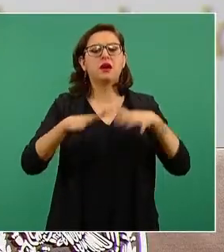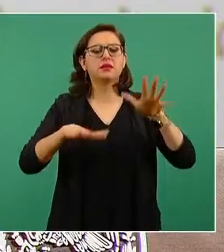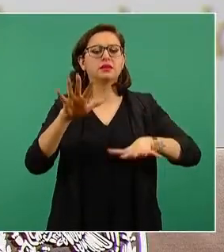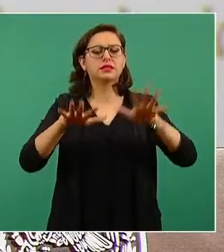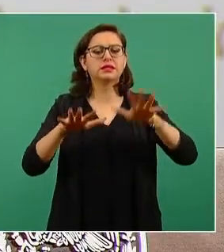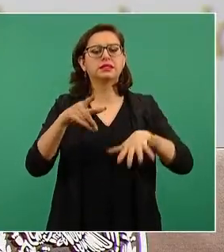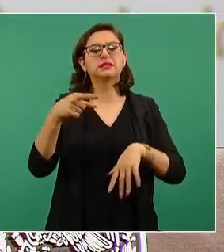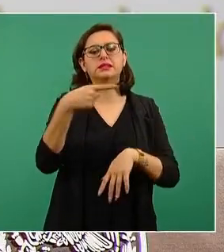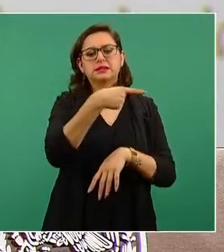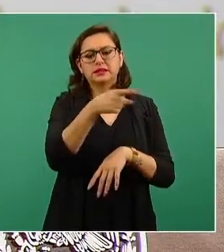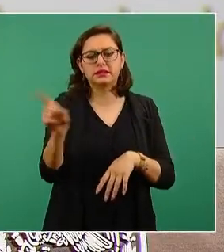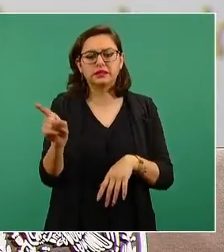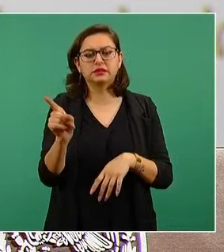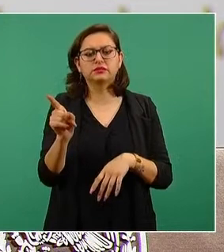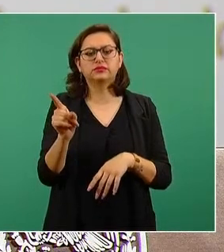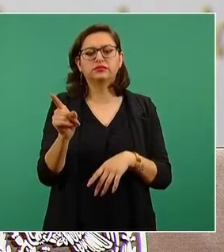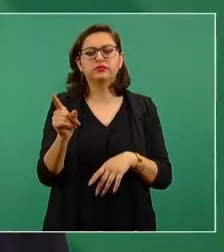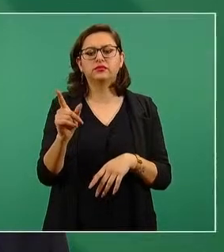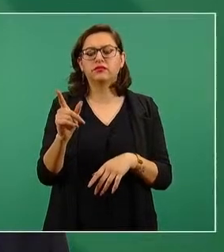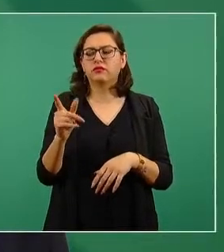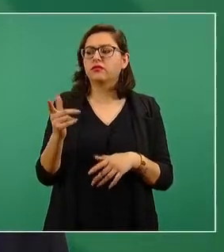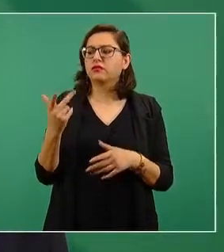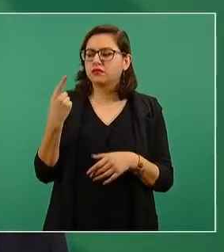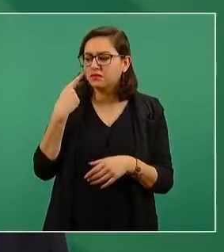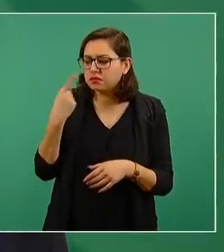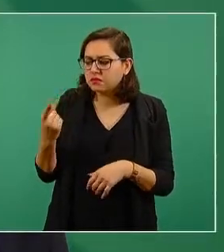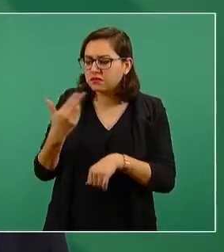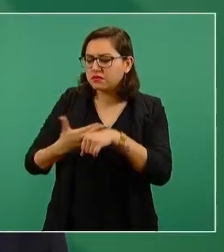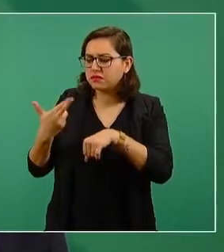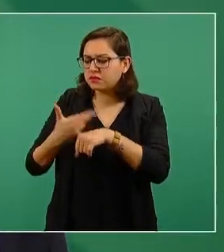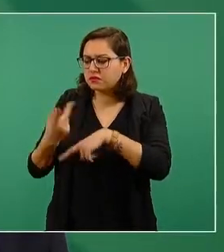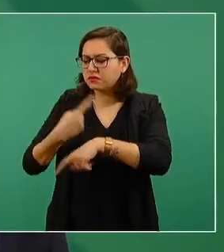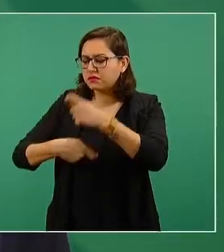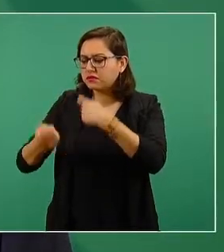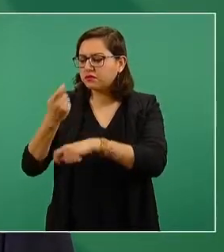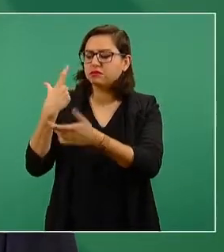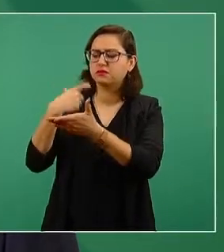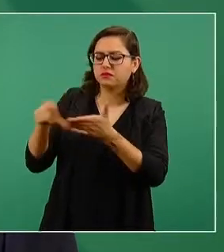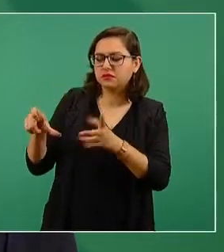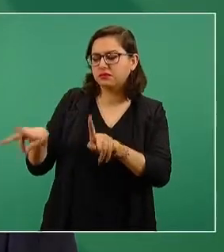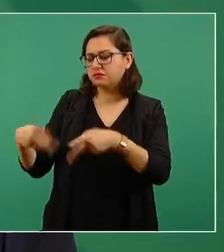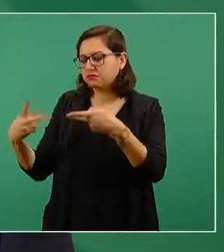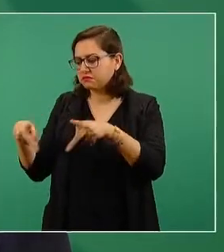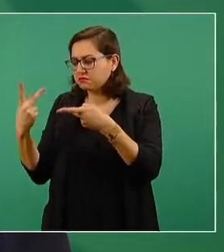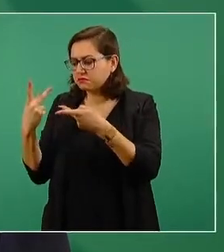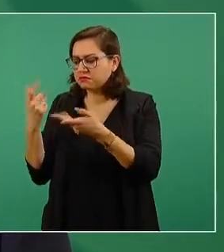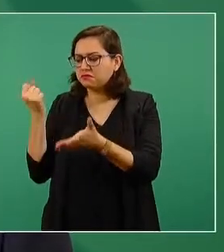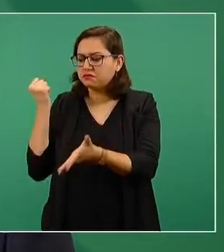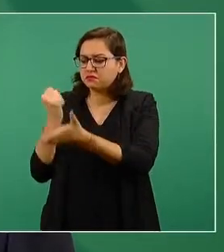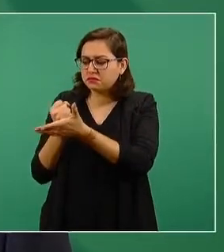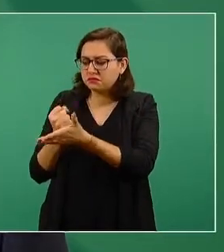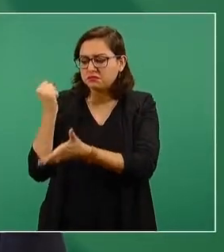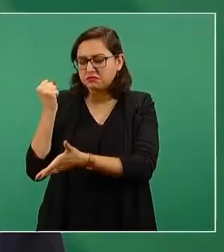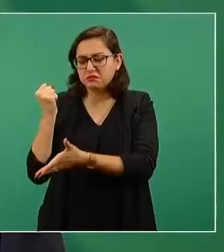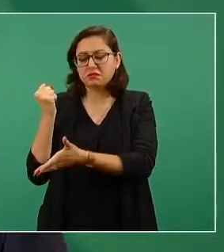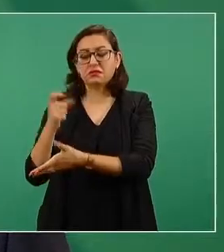acción legal, dan fe de alguna compraventa y resulta de